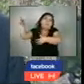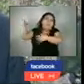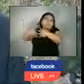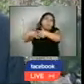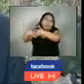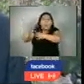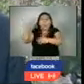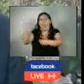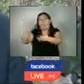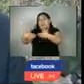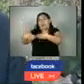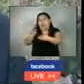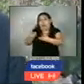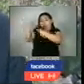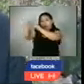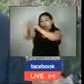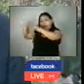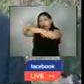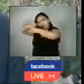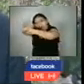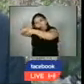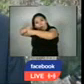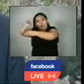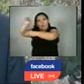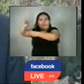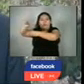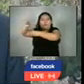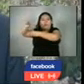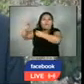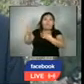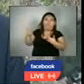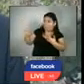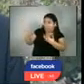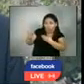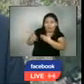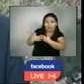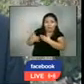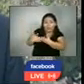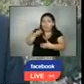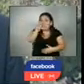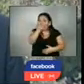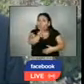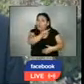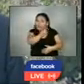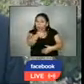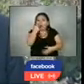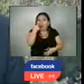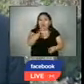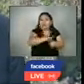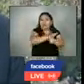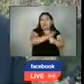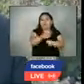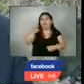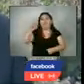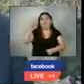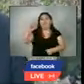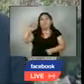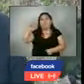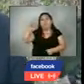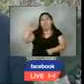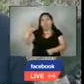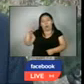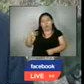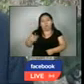Gorgas Memorial de Panamá, puede ser que en un momento nos digan que ya está presente la evidencia a través de la demostración